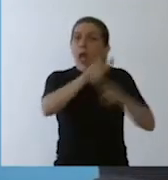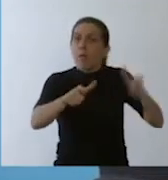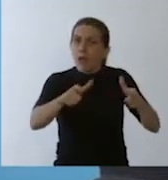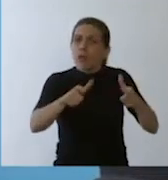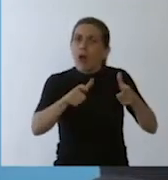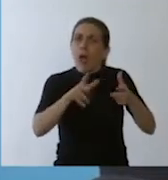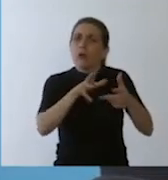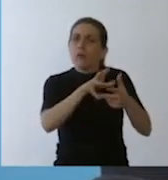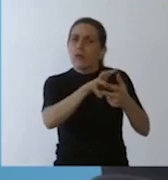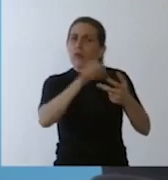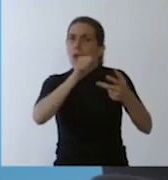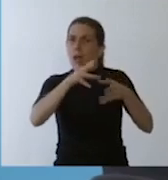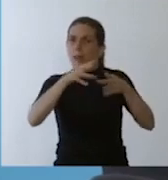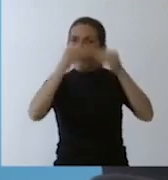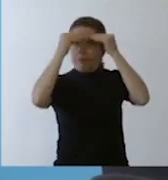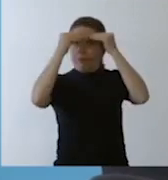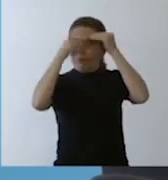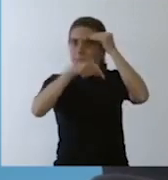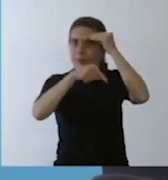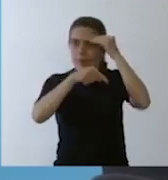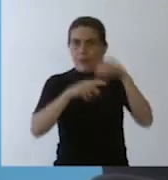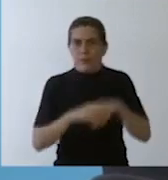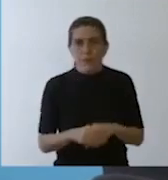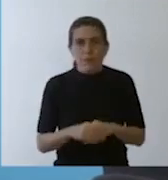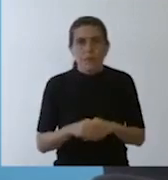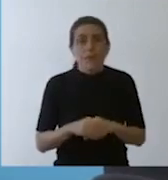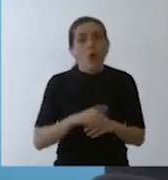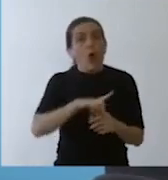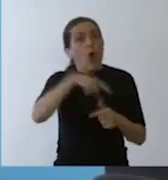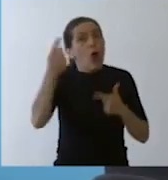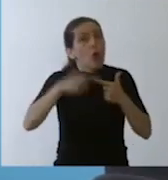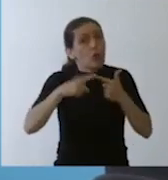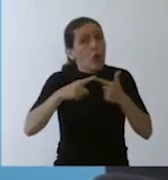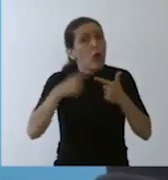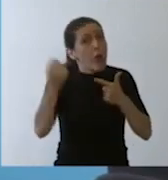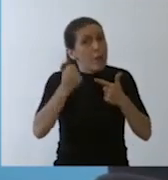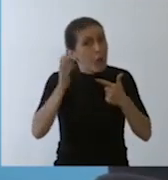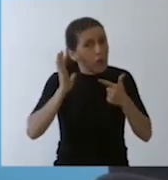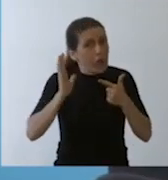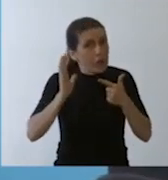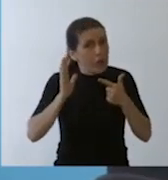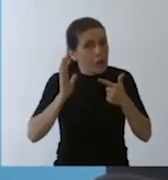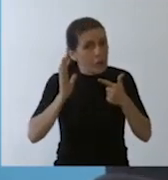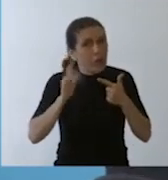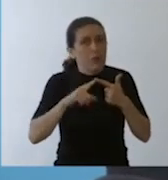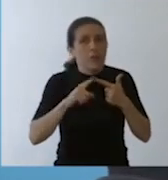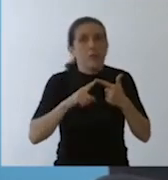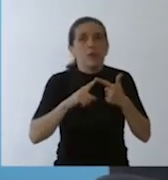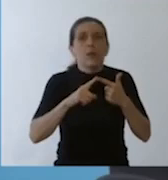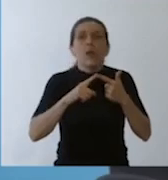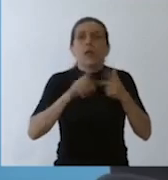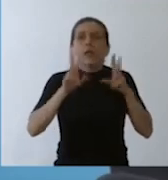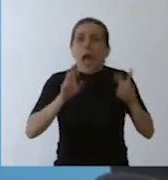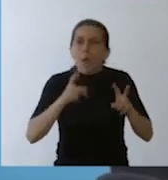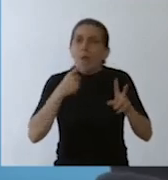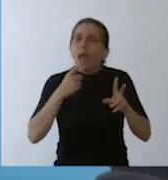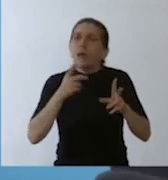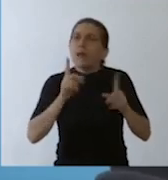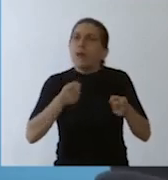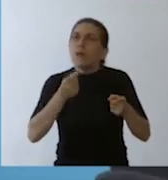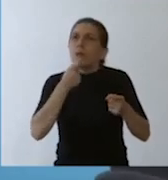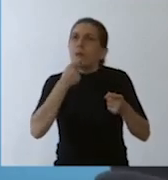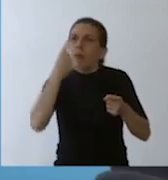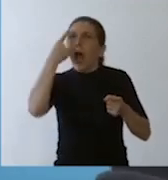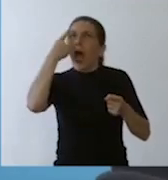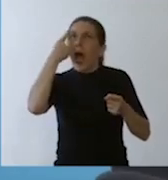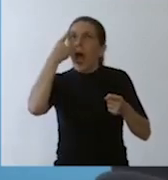tomar estas medidas en este sentido. El otro dato que no es menor es el análisis y prepararnos de repente